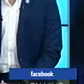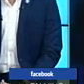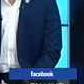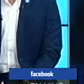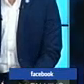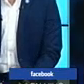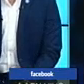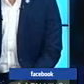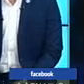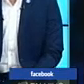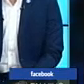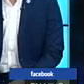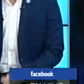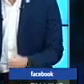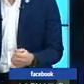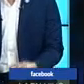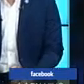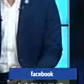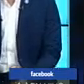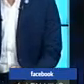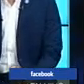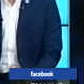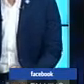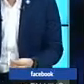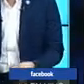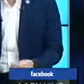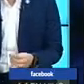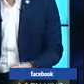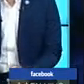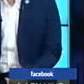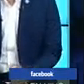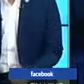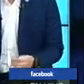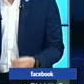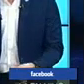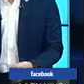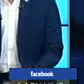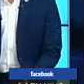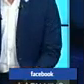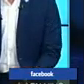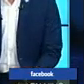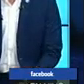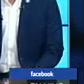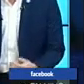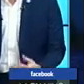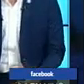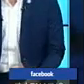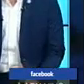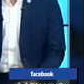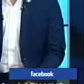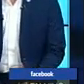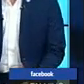Parlamento Centroamericano porque creo que la institución no es mala. Creo firmemente que este organismo puede aportar a